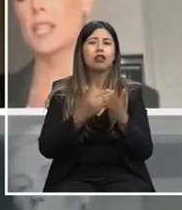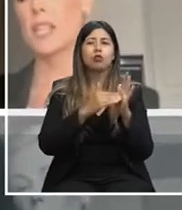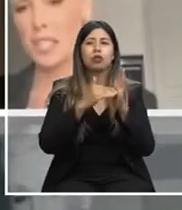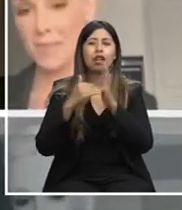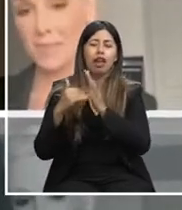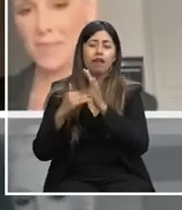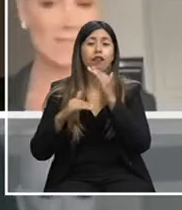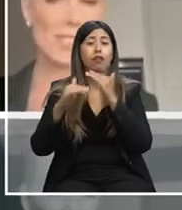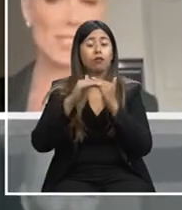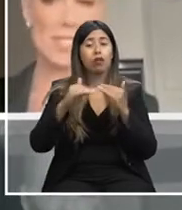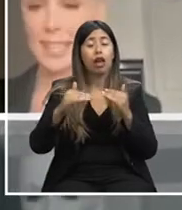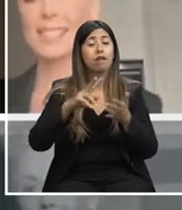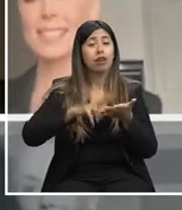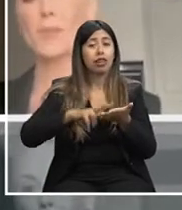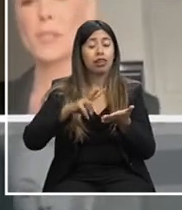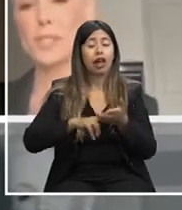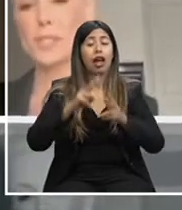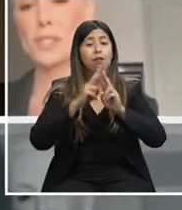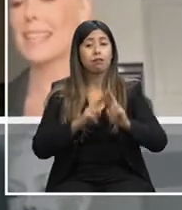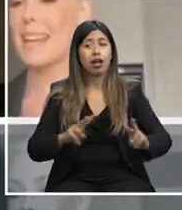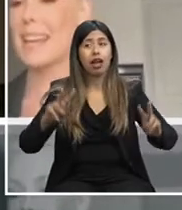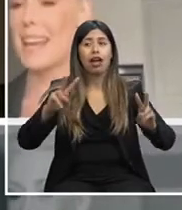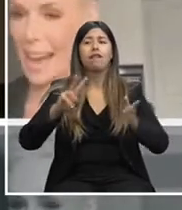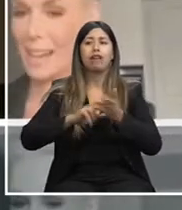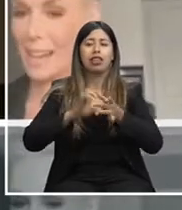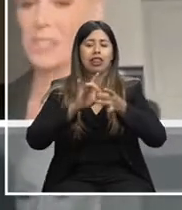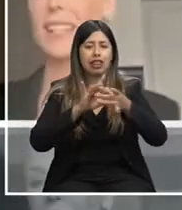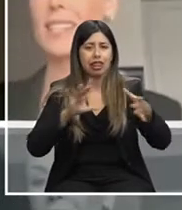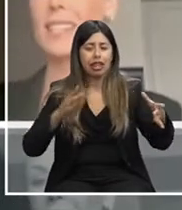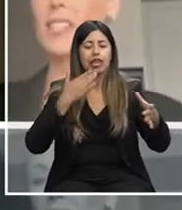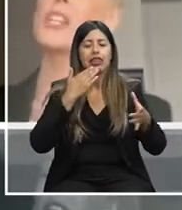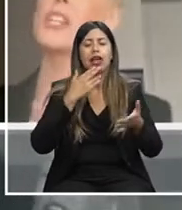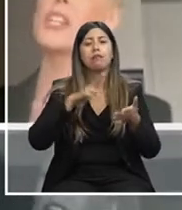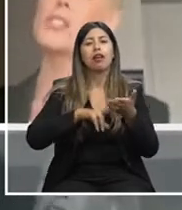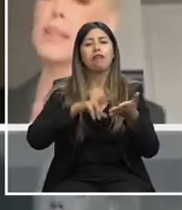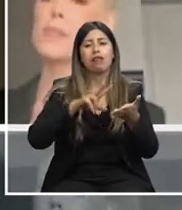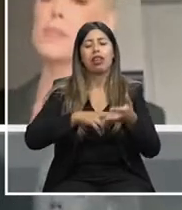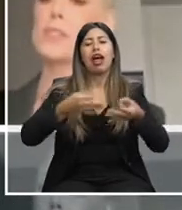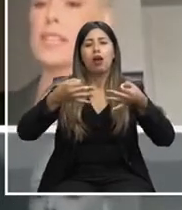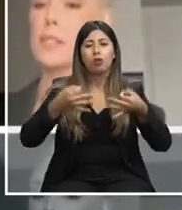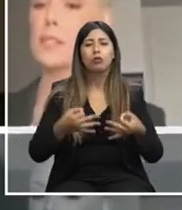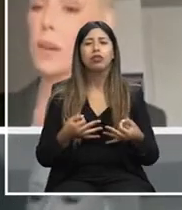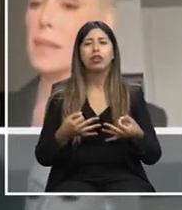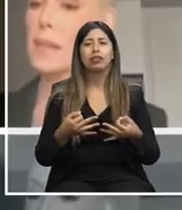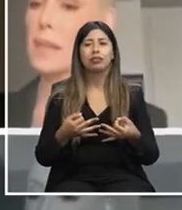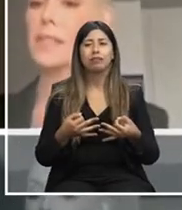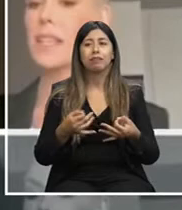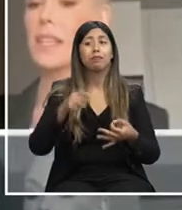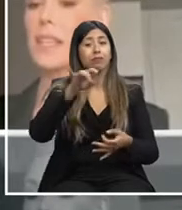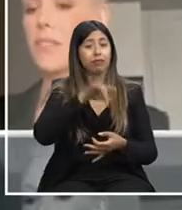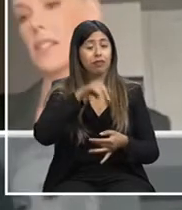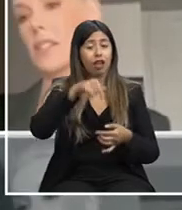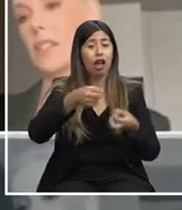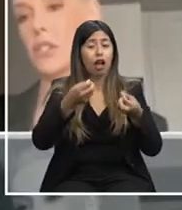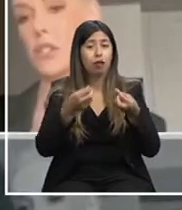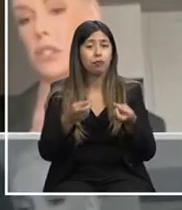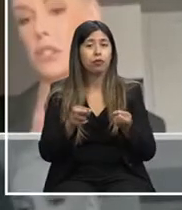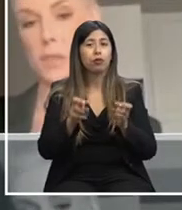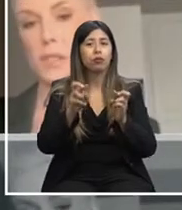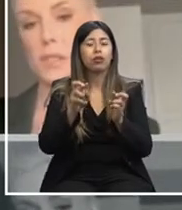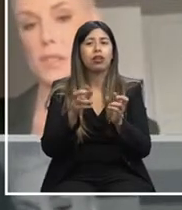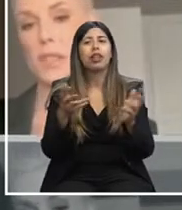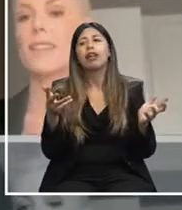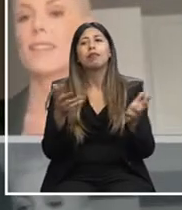previo para la verdadera paz, la verdadera democracia y la verdadera justicia. Y Chile tiene ahora la oportunidad